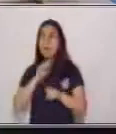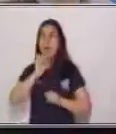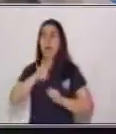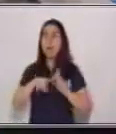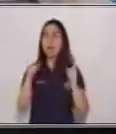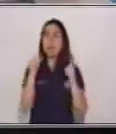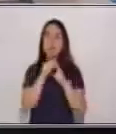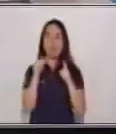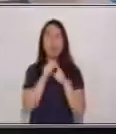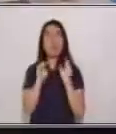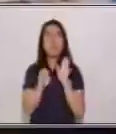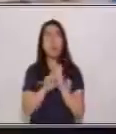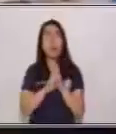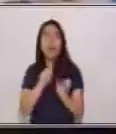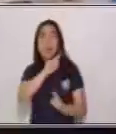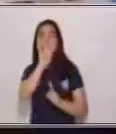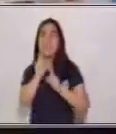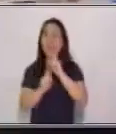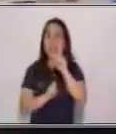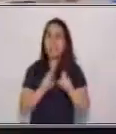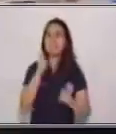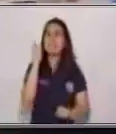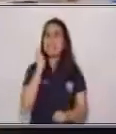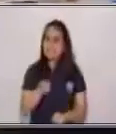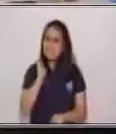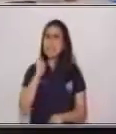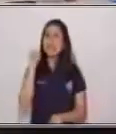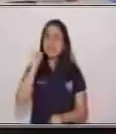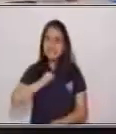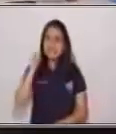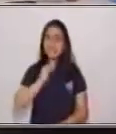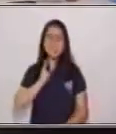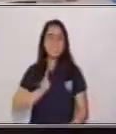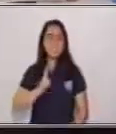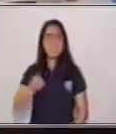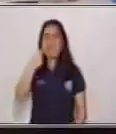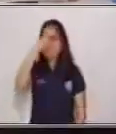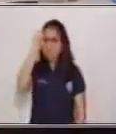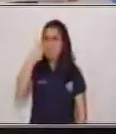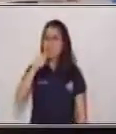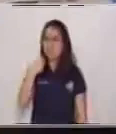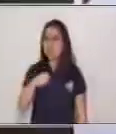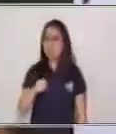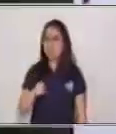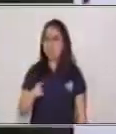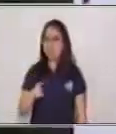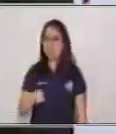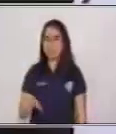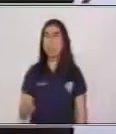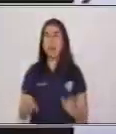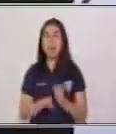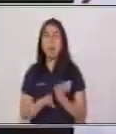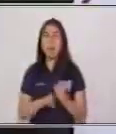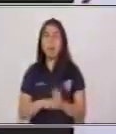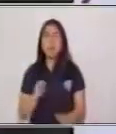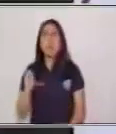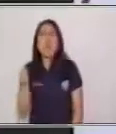exclamativos. ¿Qué? ¿Quién? ¿Cómo? ¿Cuánto? ¿Cuán? ¿Cuál? ¿Cuándo? ¿Dónde?